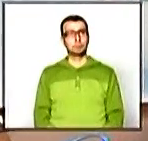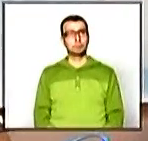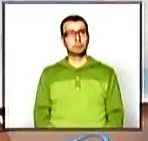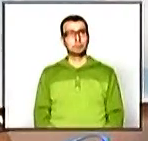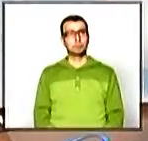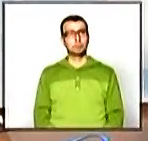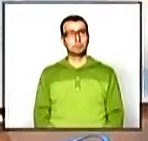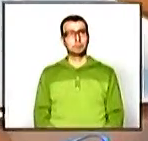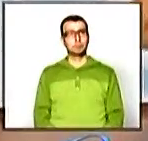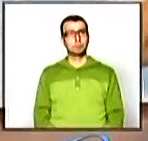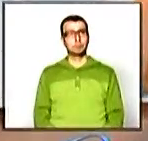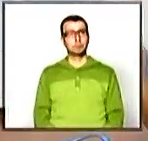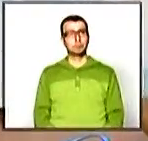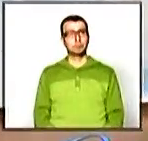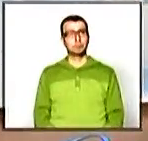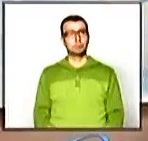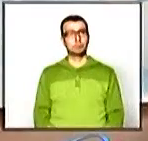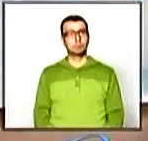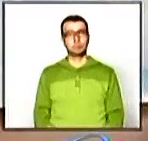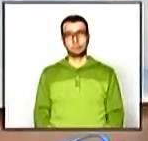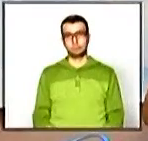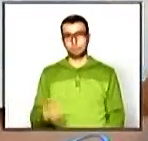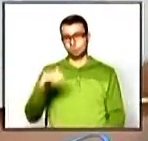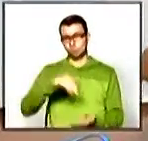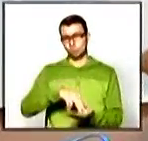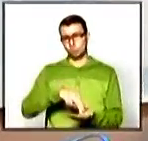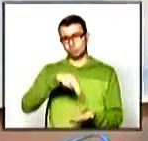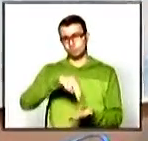Muy bien. Ahora nos vamos a poner de pie nuevamente.